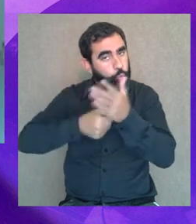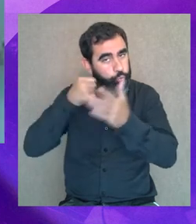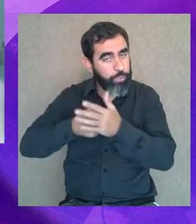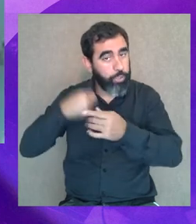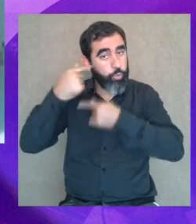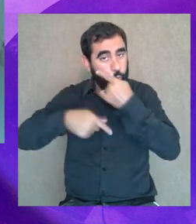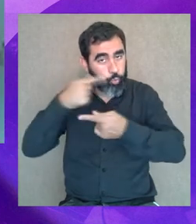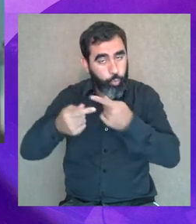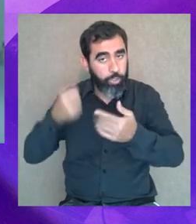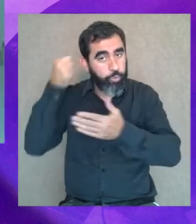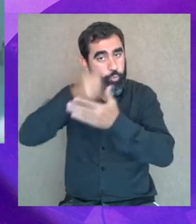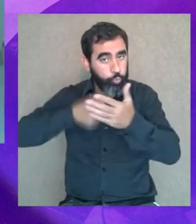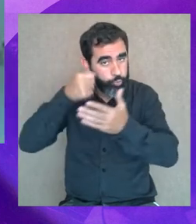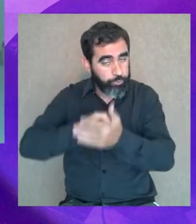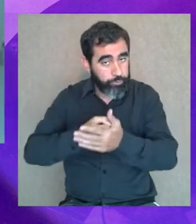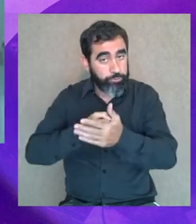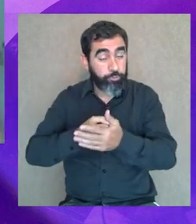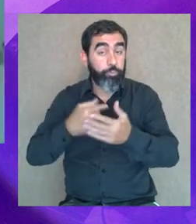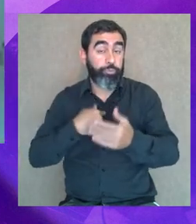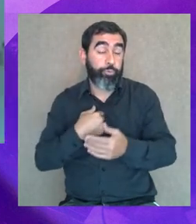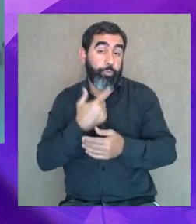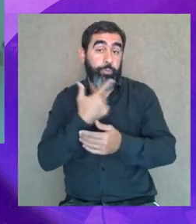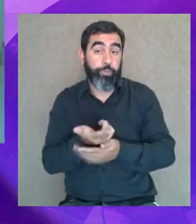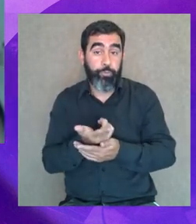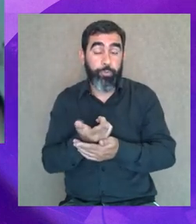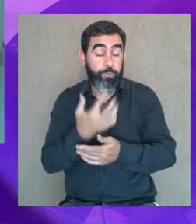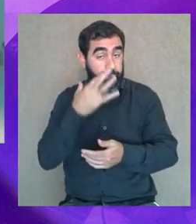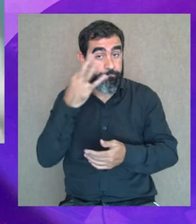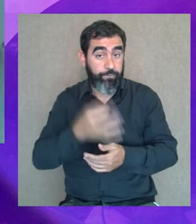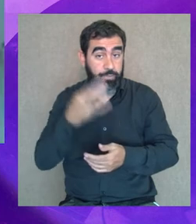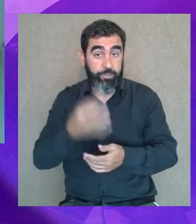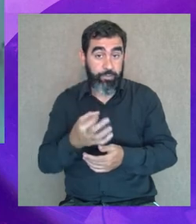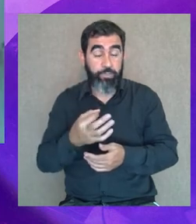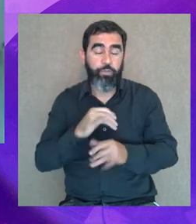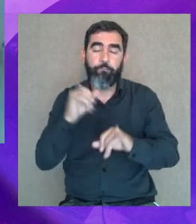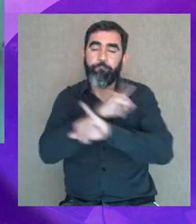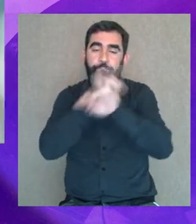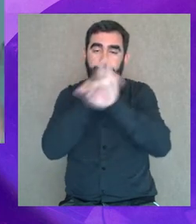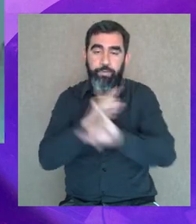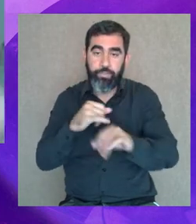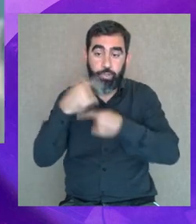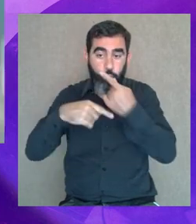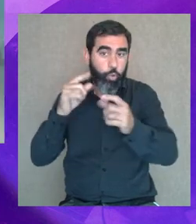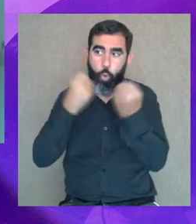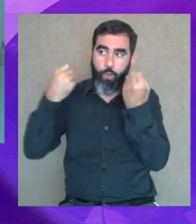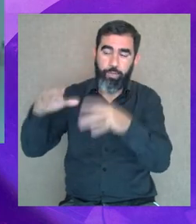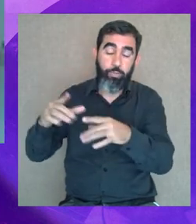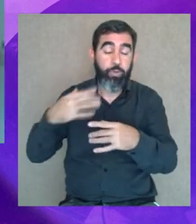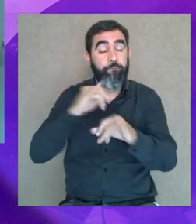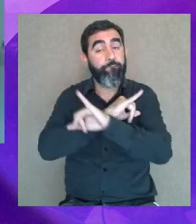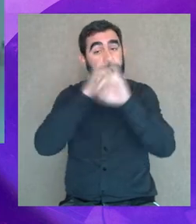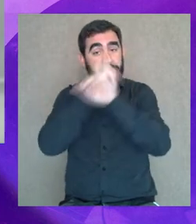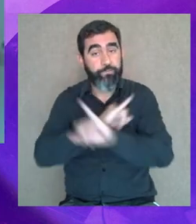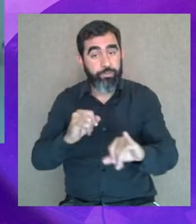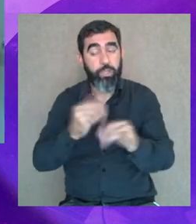luchar pelear visto yo que la verdad estoy feliz de haber seguido de no haber malvendido porque es